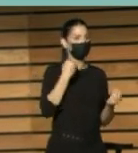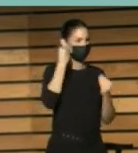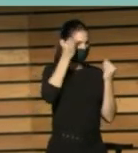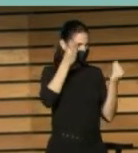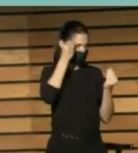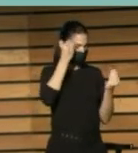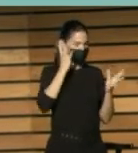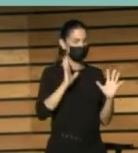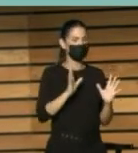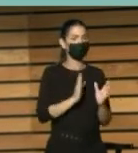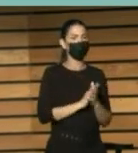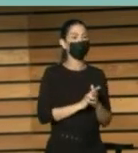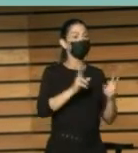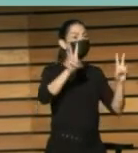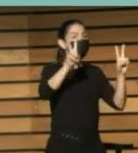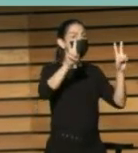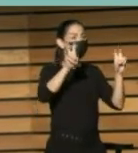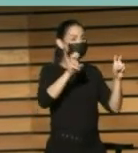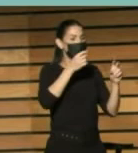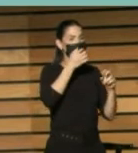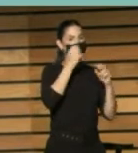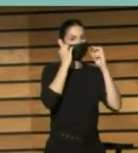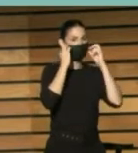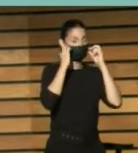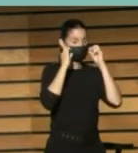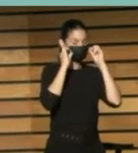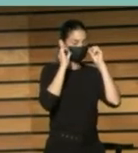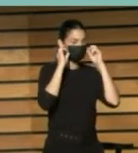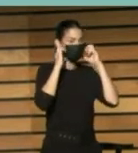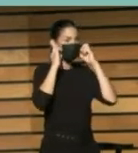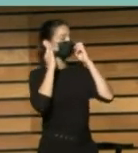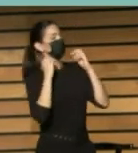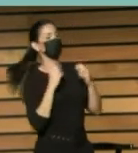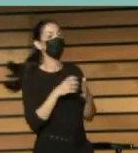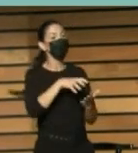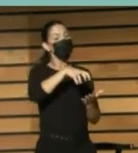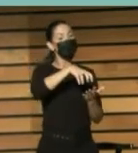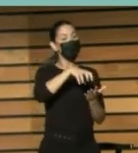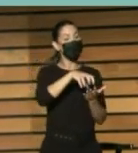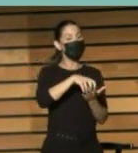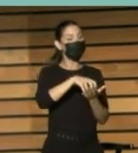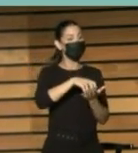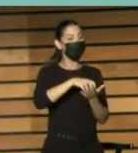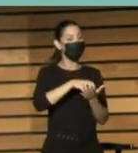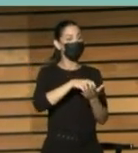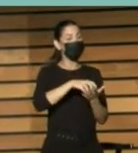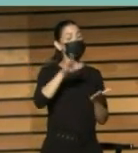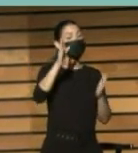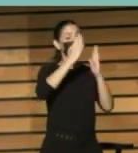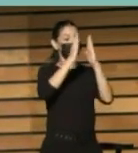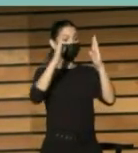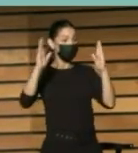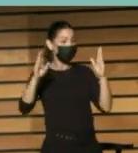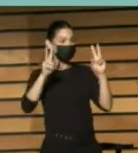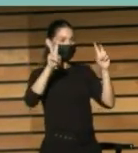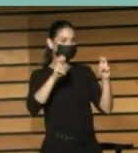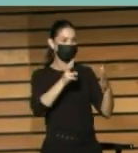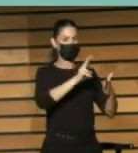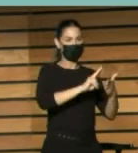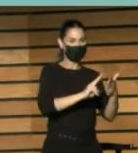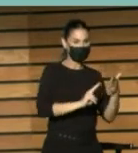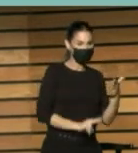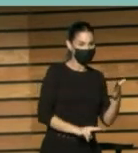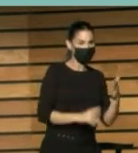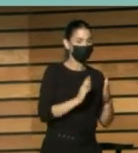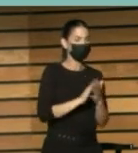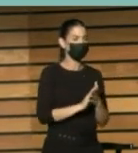El papel indisolublemente unido de las bibliotecas con la lectura, con la animación lectora, con la creación